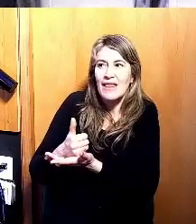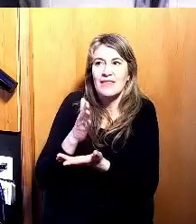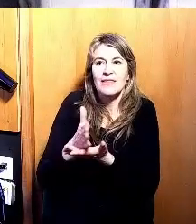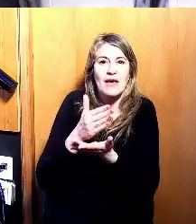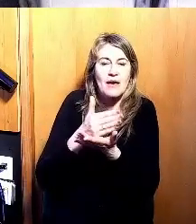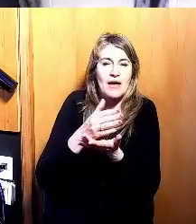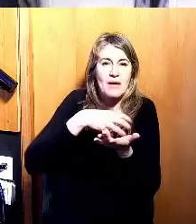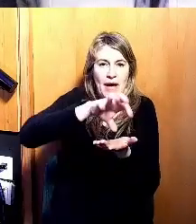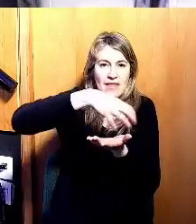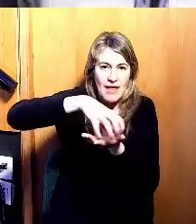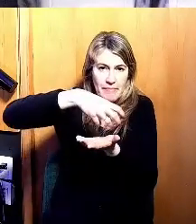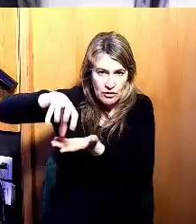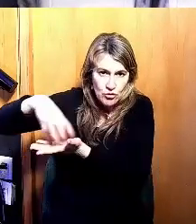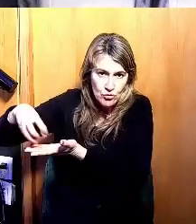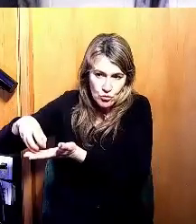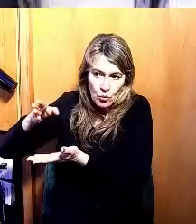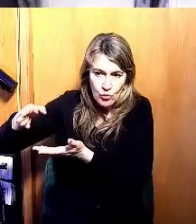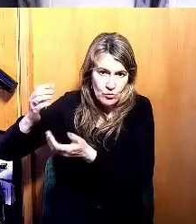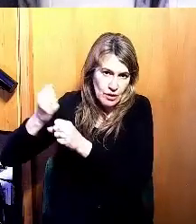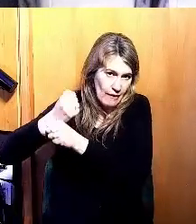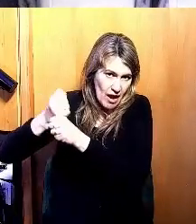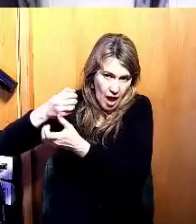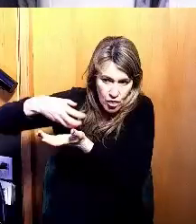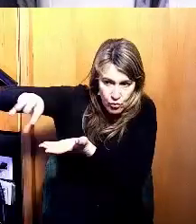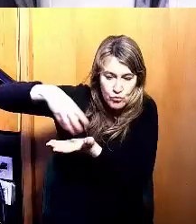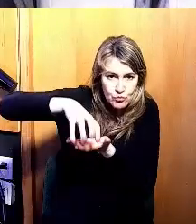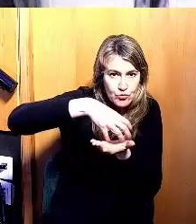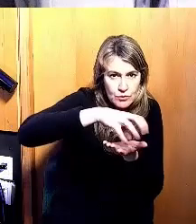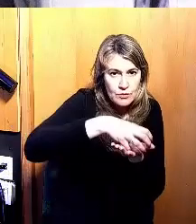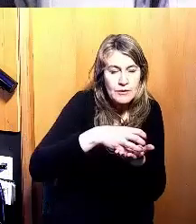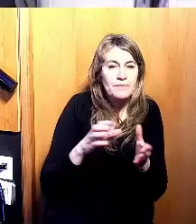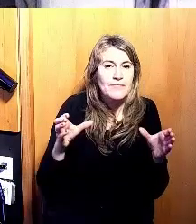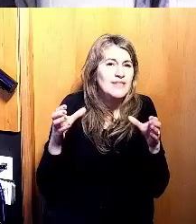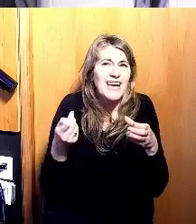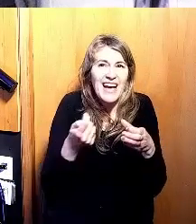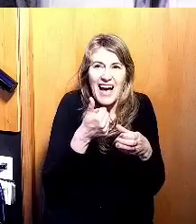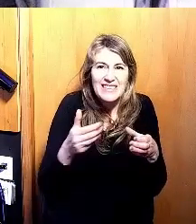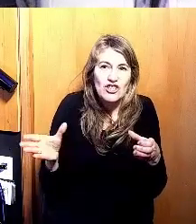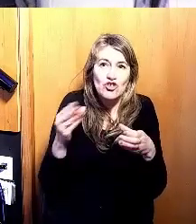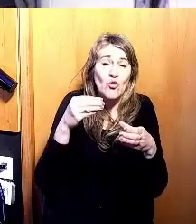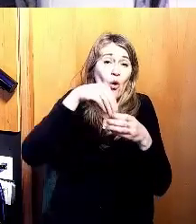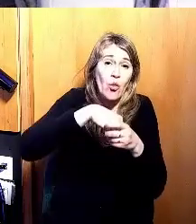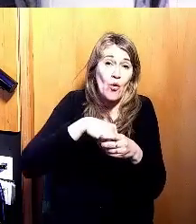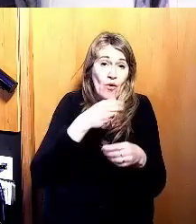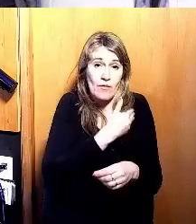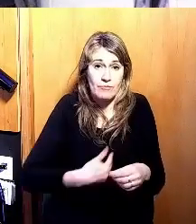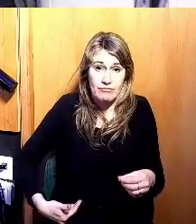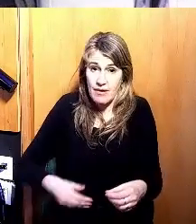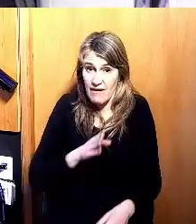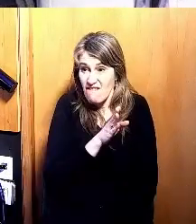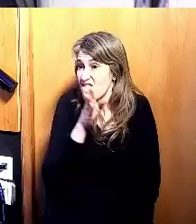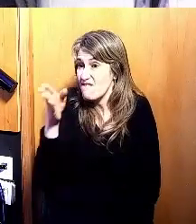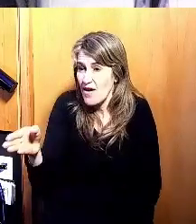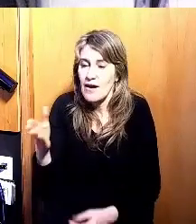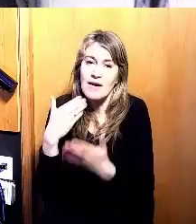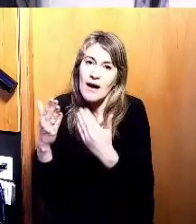departamentos. Efectivamente, sucede muchas veces que casi el gabinete de la Intendencia está en el territorio hablando con los vecinos